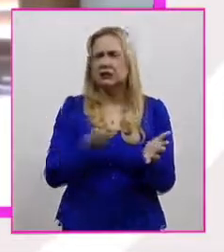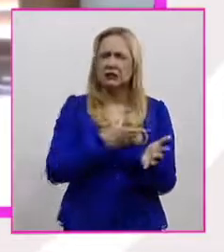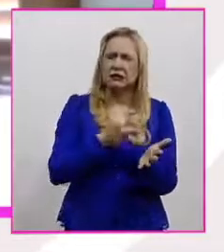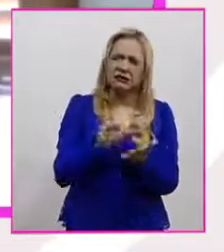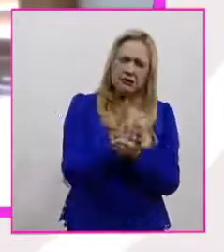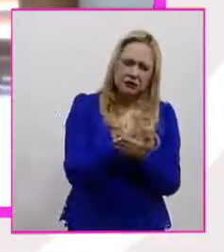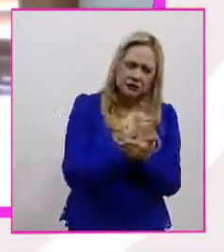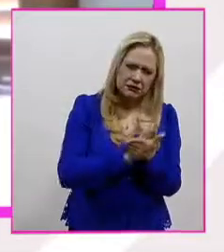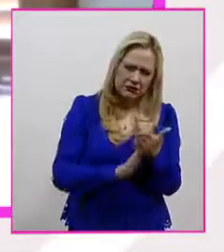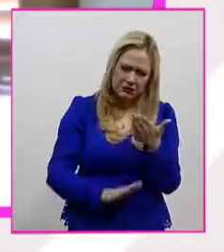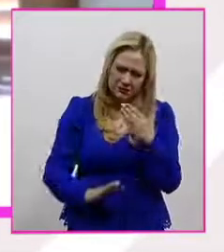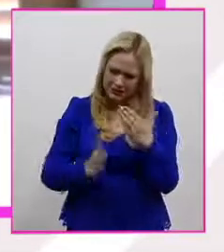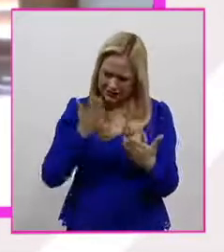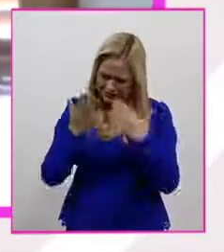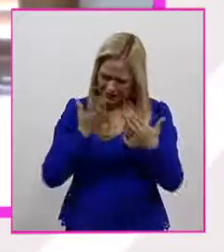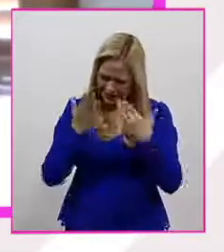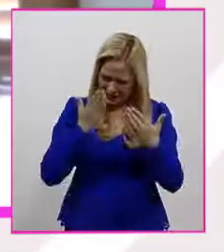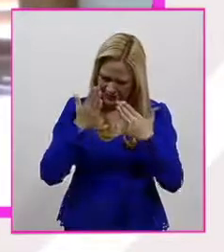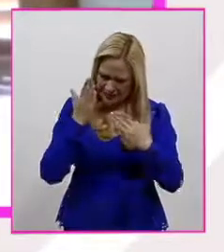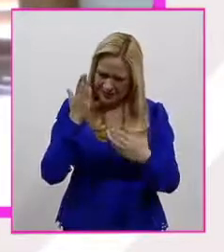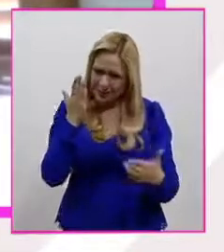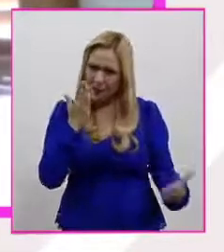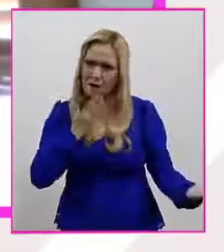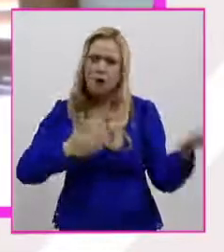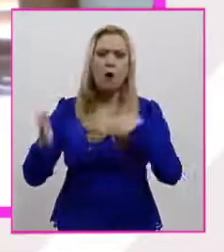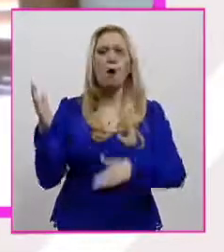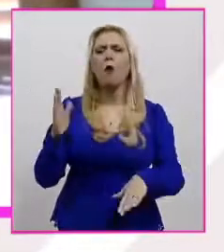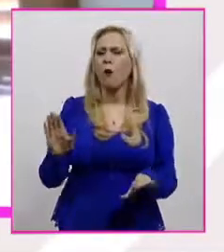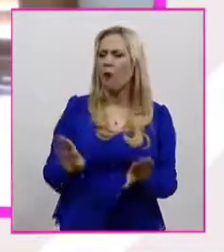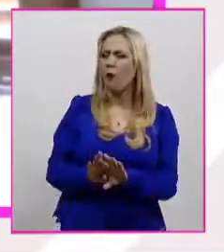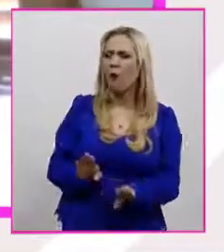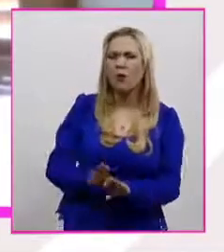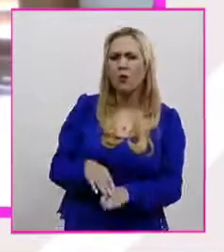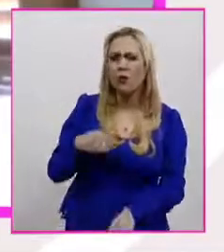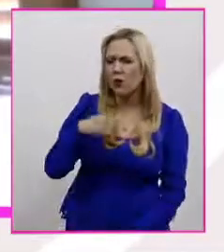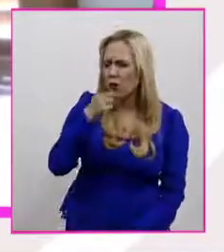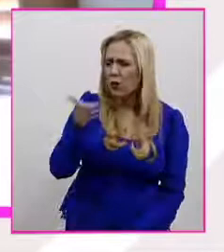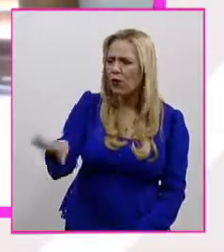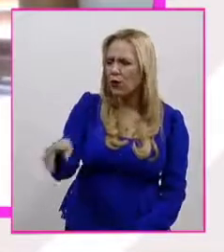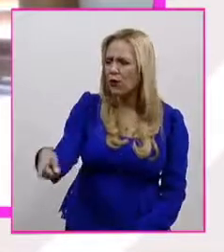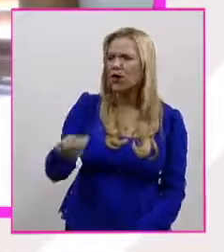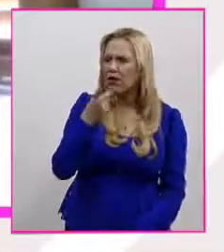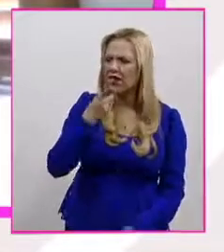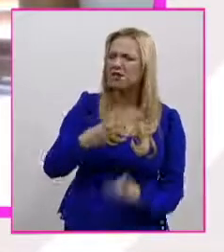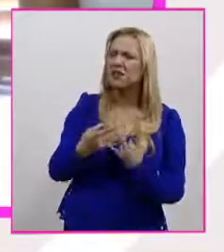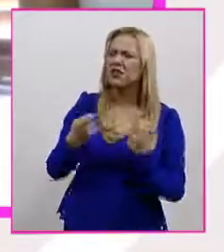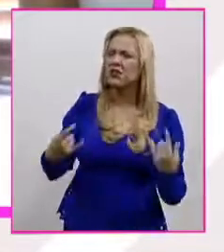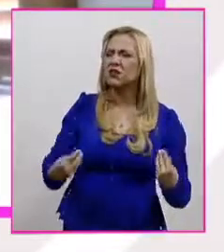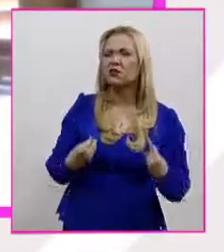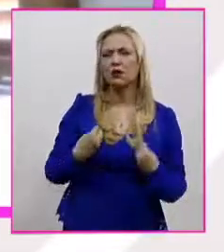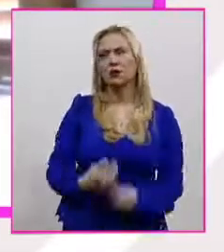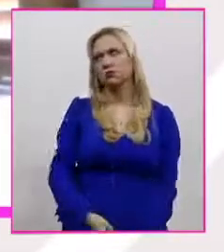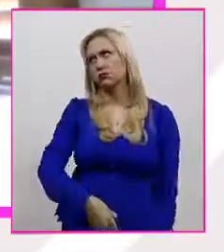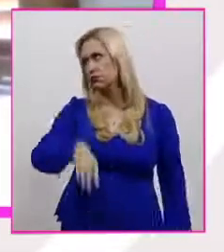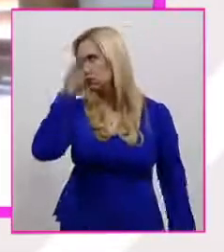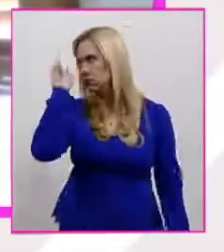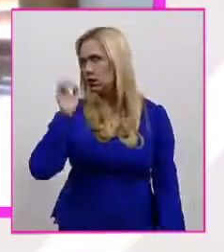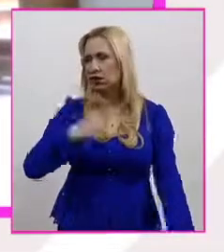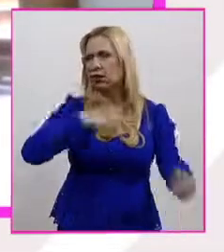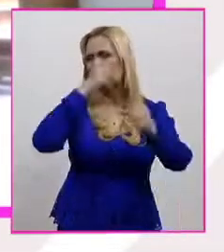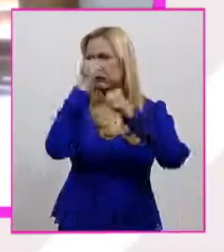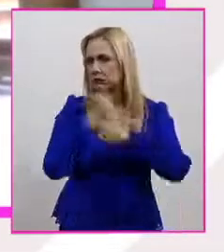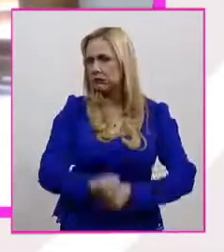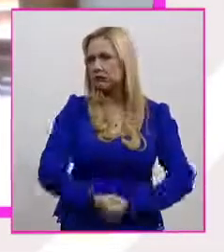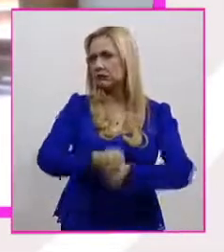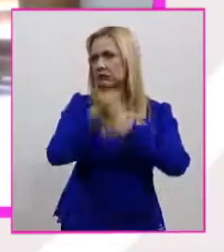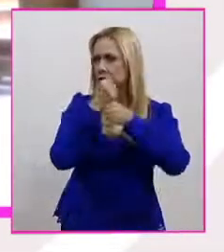altas no es evidencia de que haya meritocracia, porque cuando les preguntas su trayectoria de vida, lo que te apuntan es a que hicieron un esfuerzo